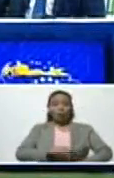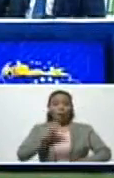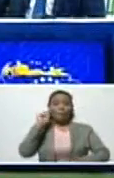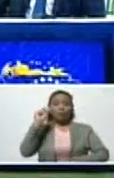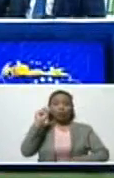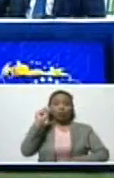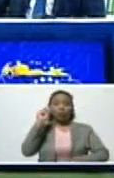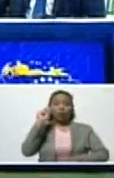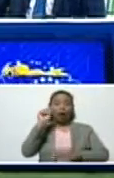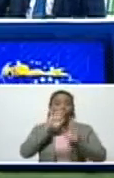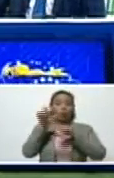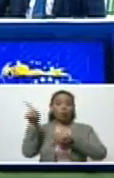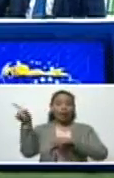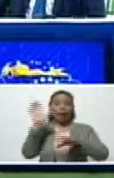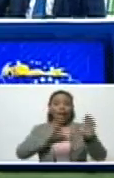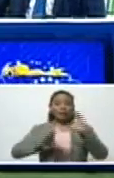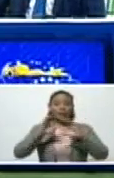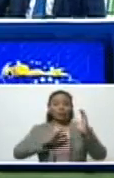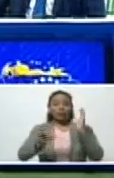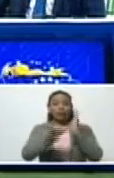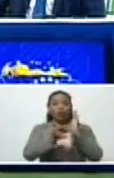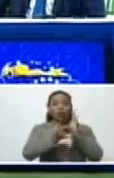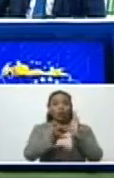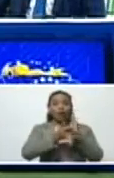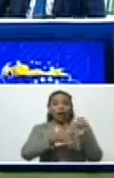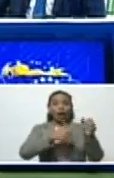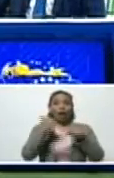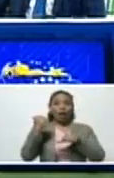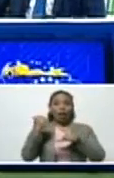favor para la ciencia y la tecnología. El